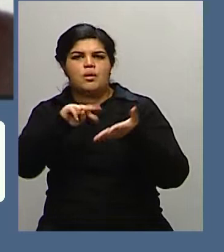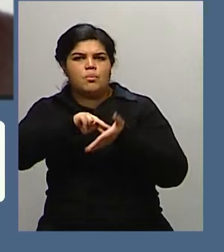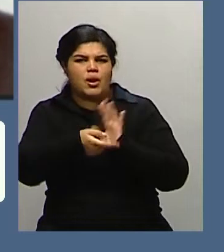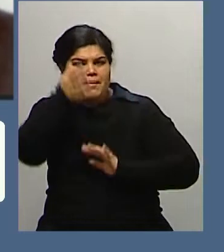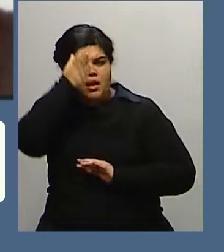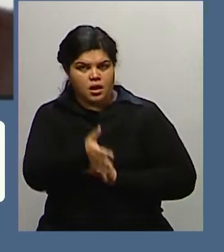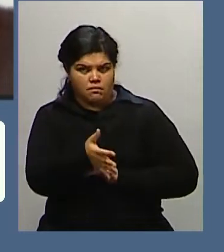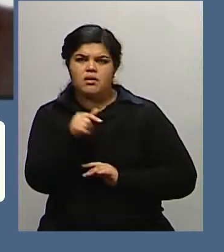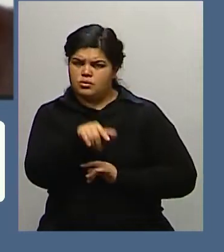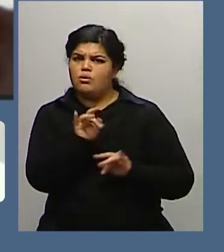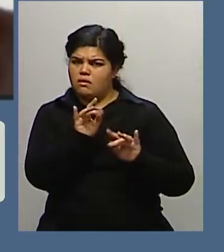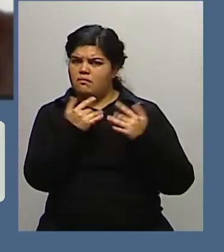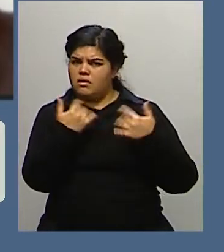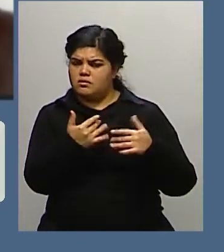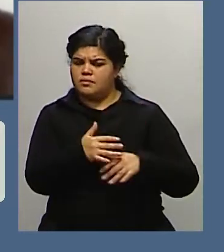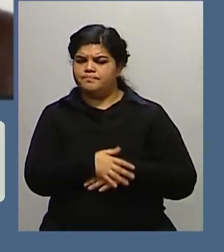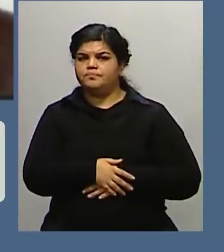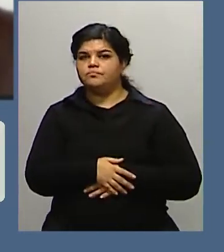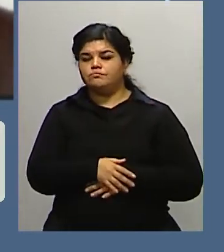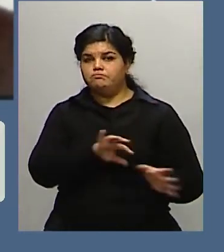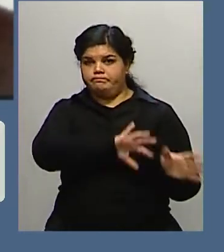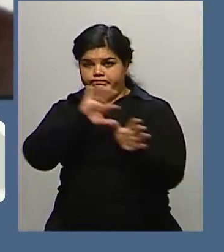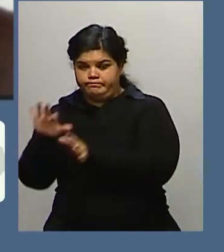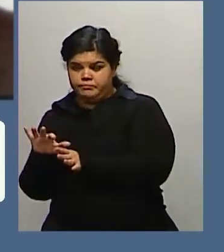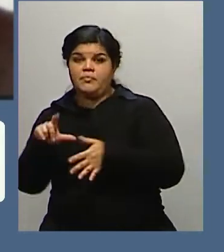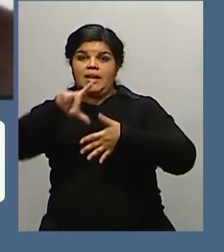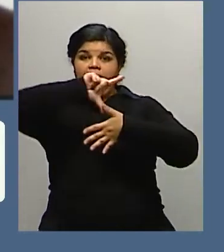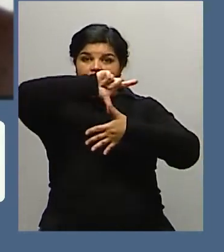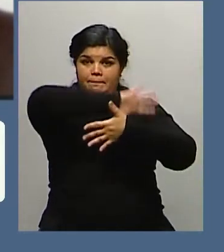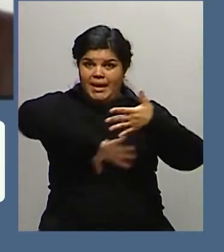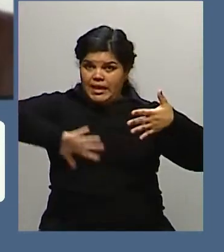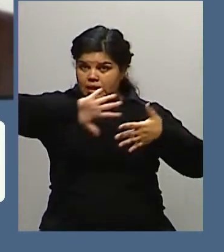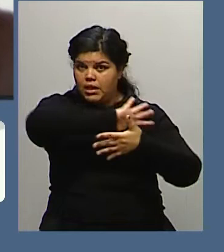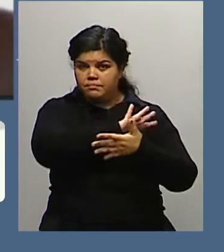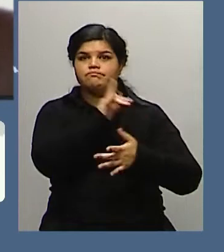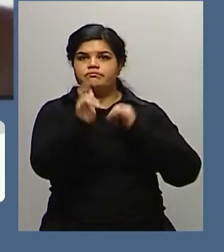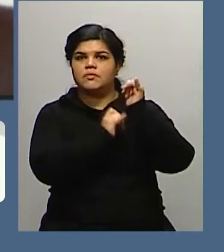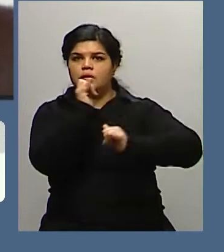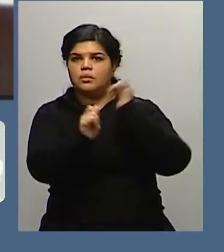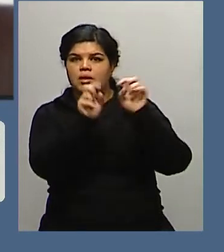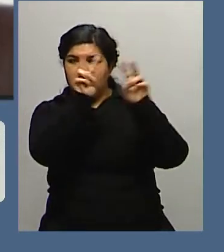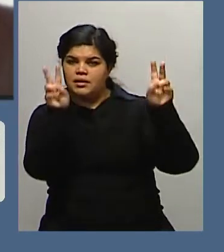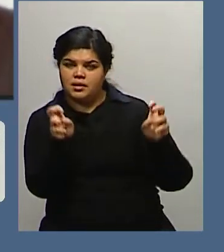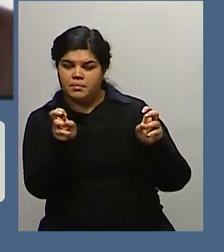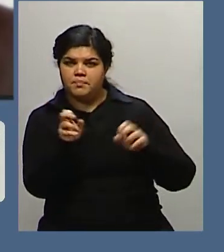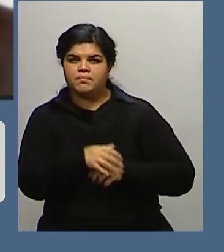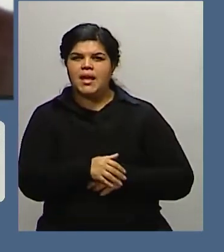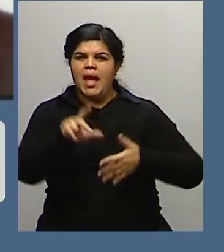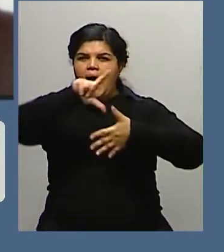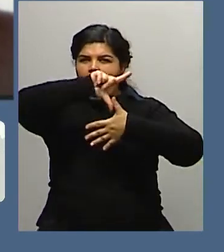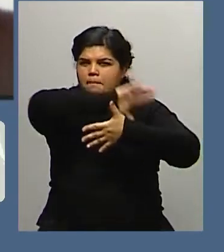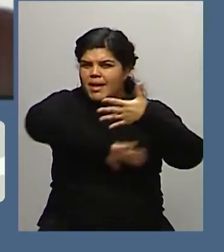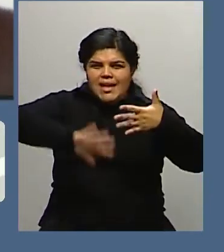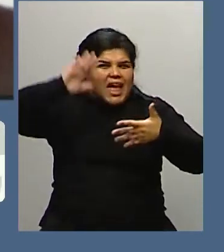aspecto, decías, el rol de América Latina. Allí, sobre este punto en particular, yo diría, no es América Latina en